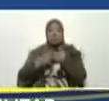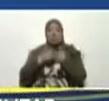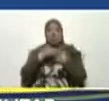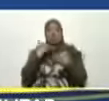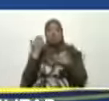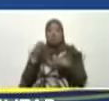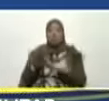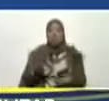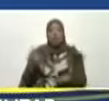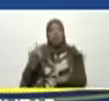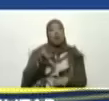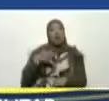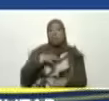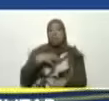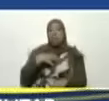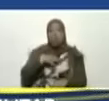vez.